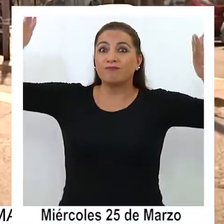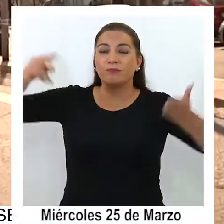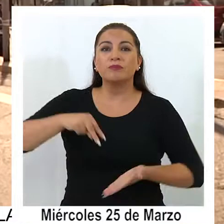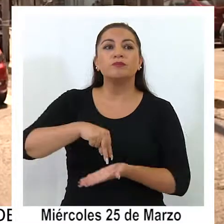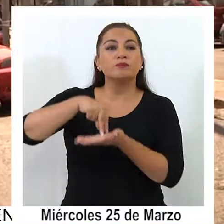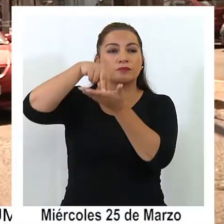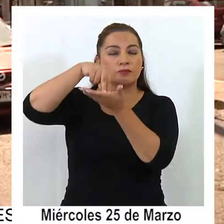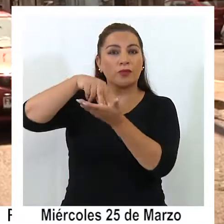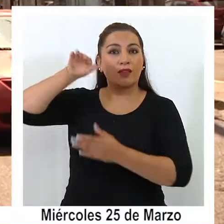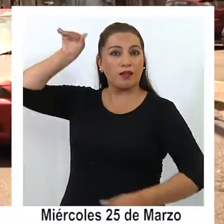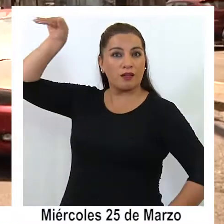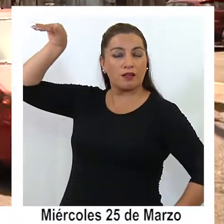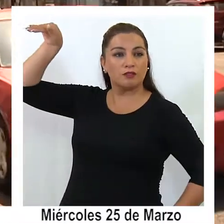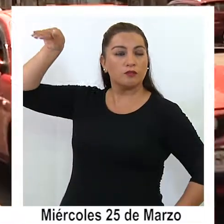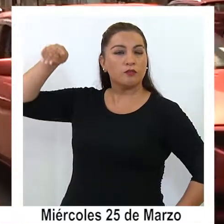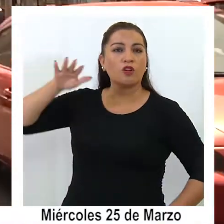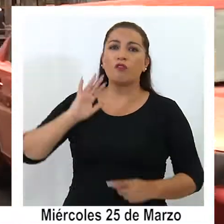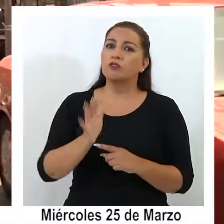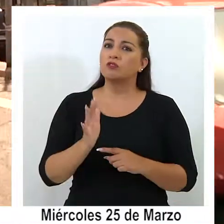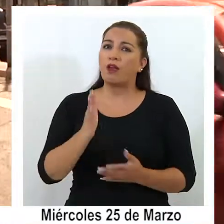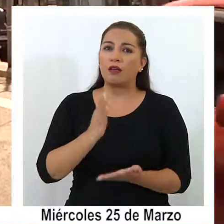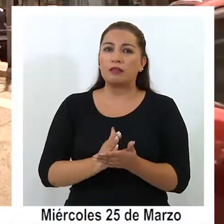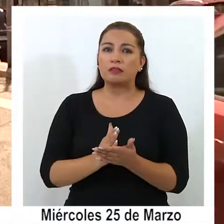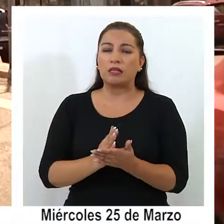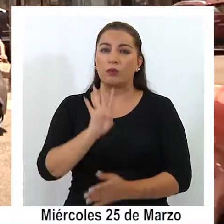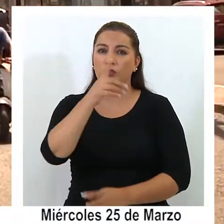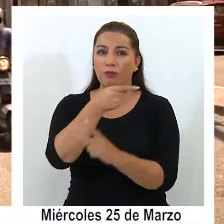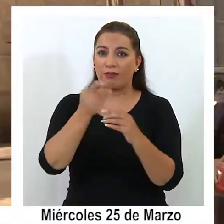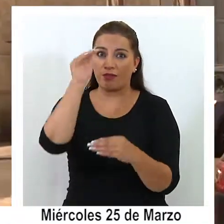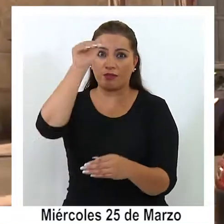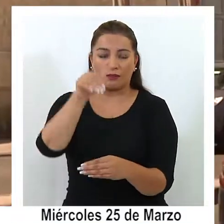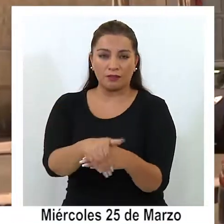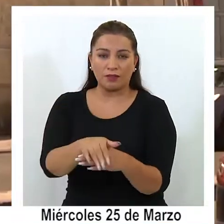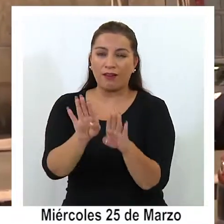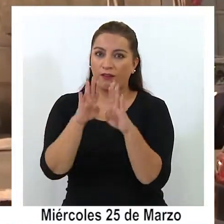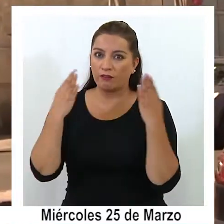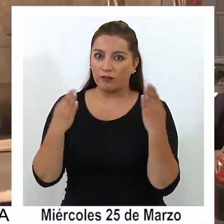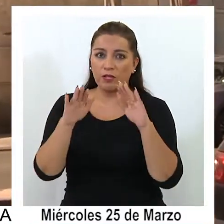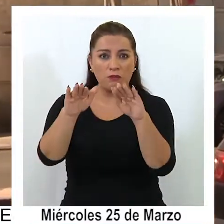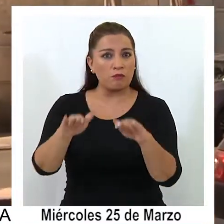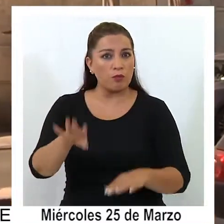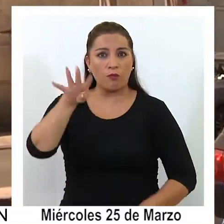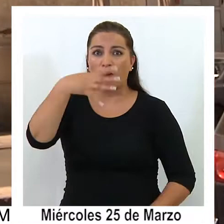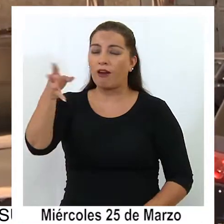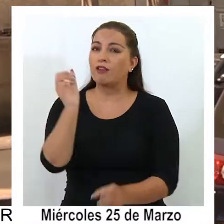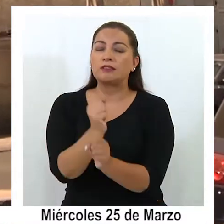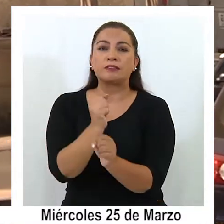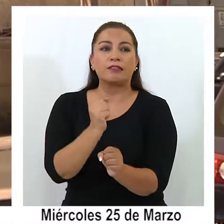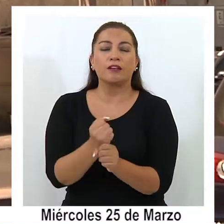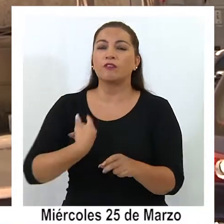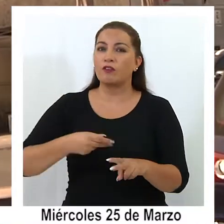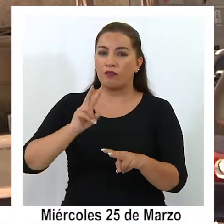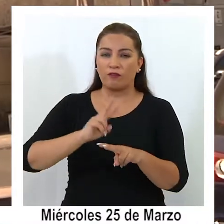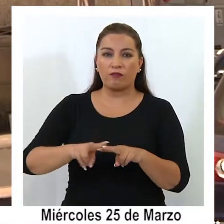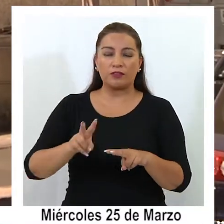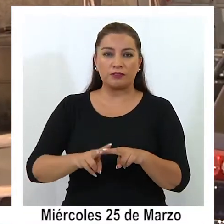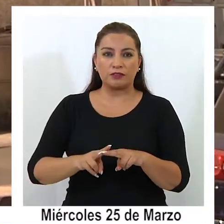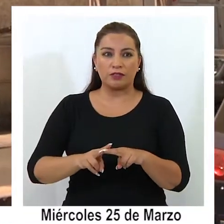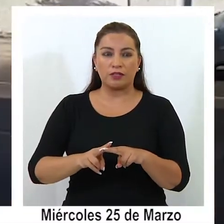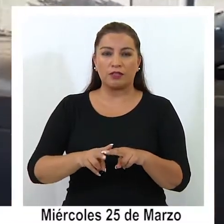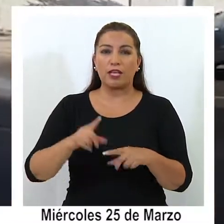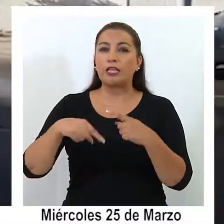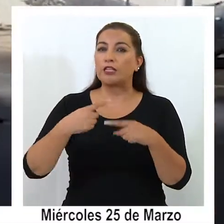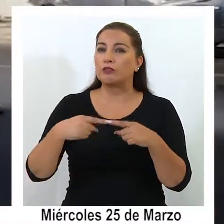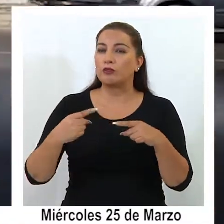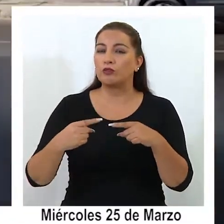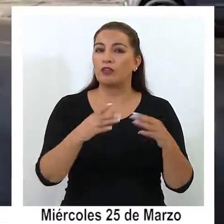parque industrial de alto hospicio funcionarán hasta las 16.30 horas. El mismo horario de trabajo se ha definido para el barrio industrial,